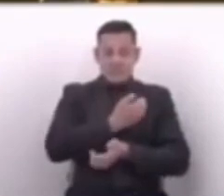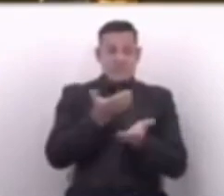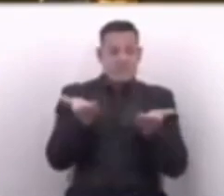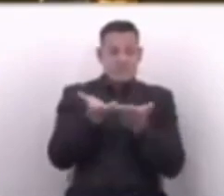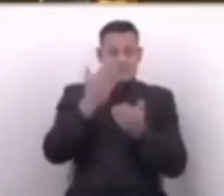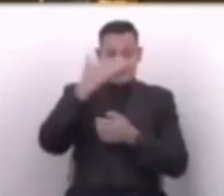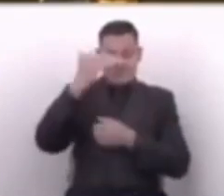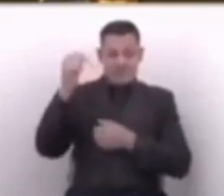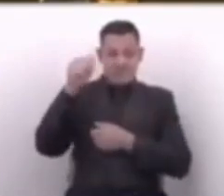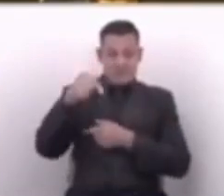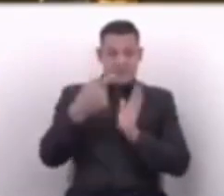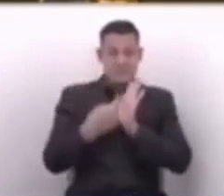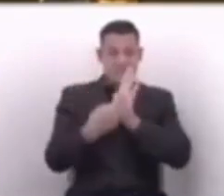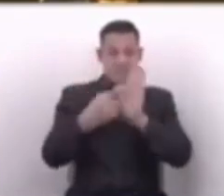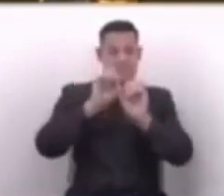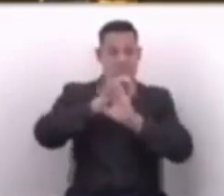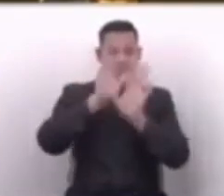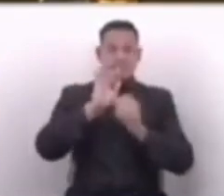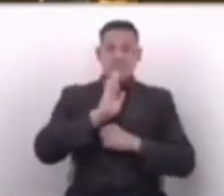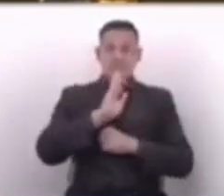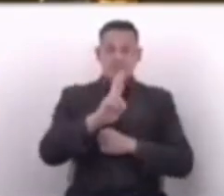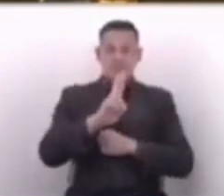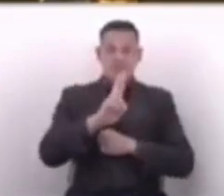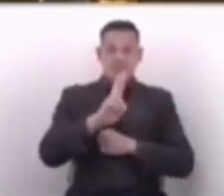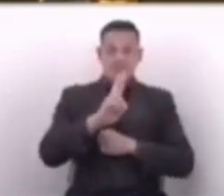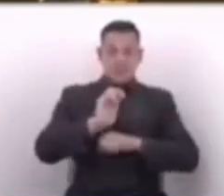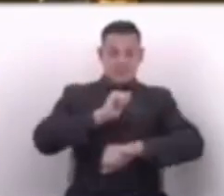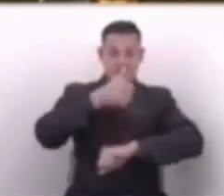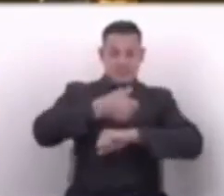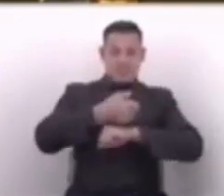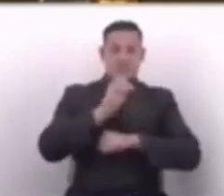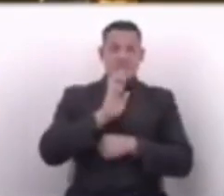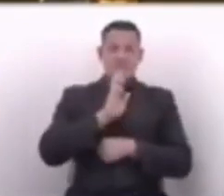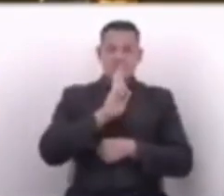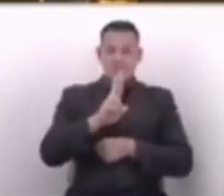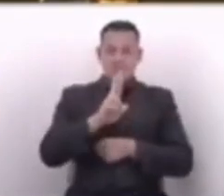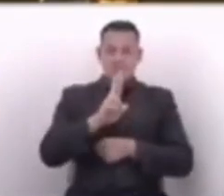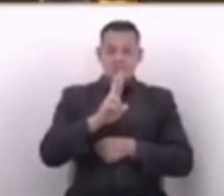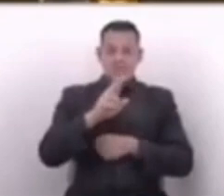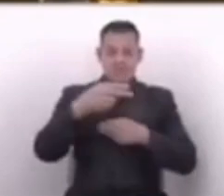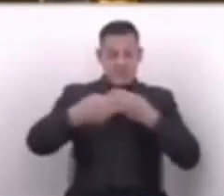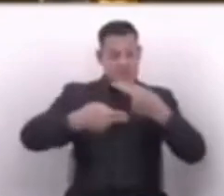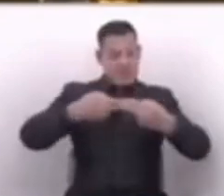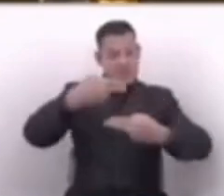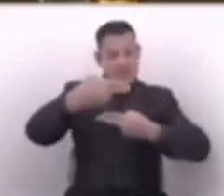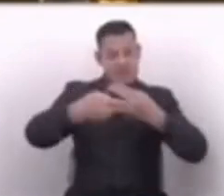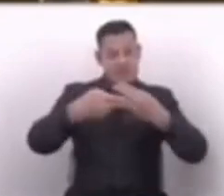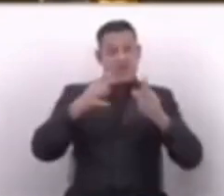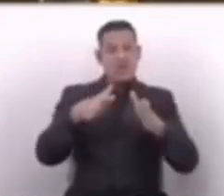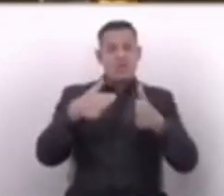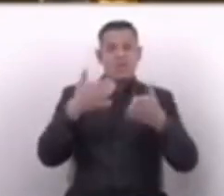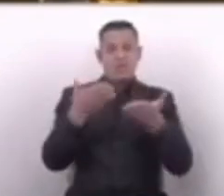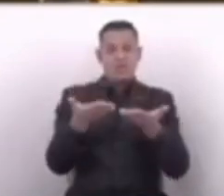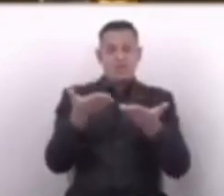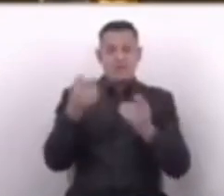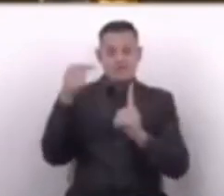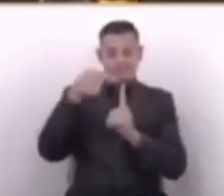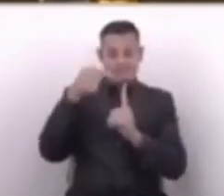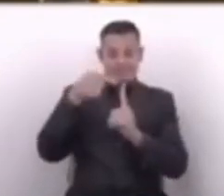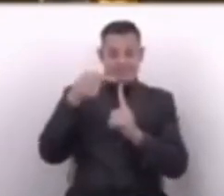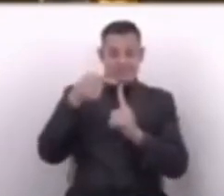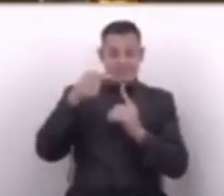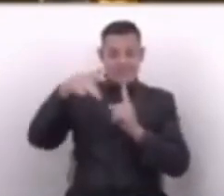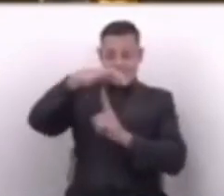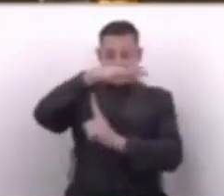nuestro país y que es evidente por los resultados que nos dejaron, por los resultados que nos heredaron y